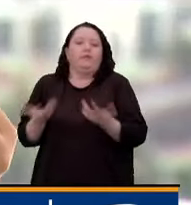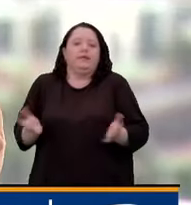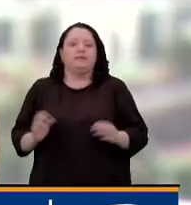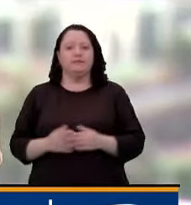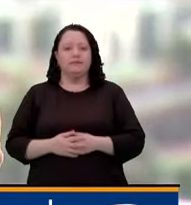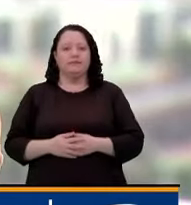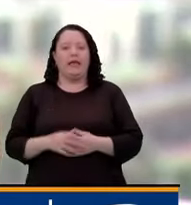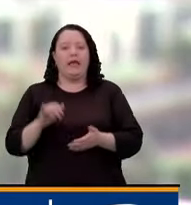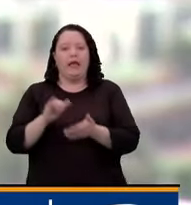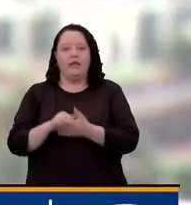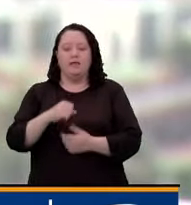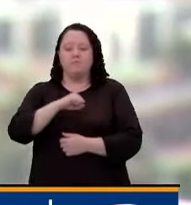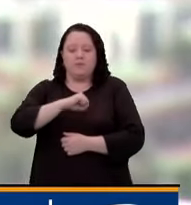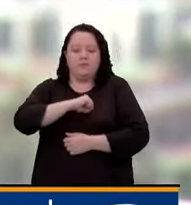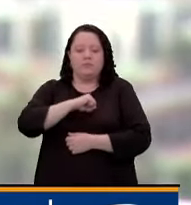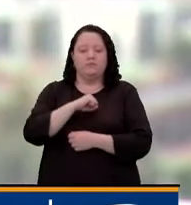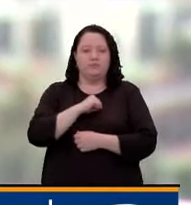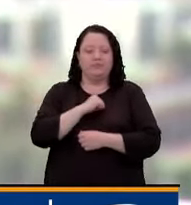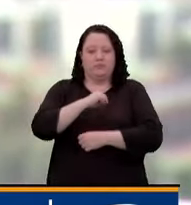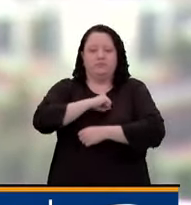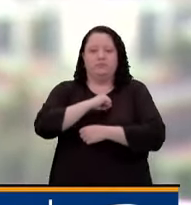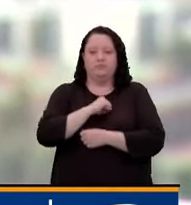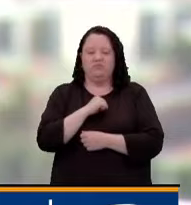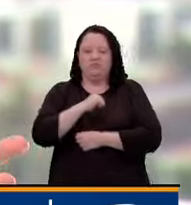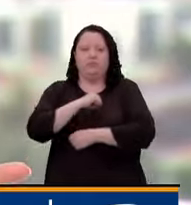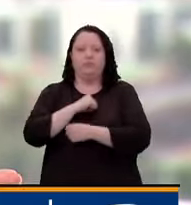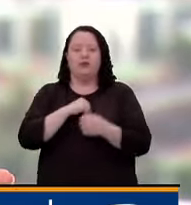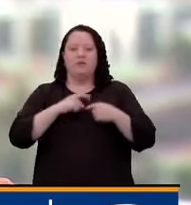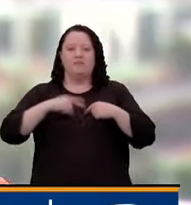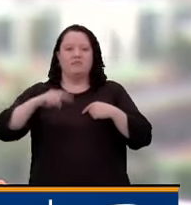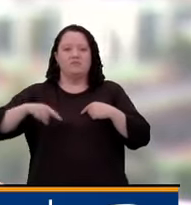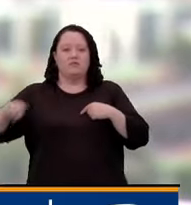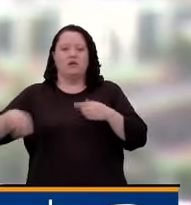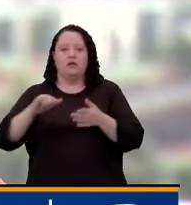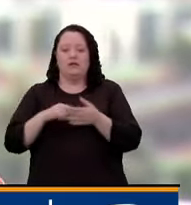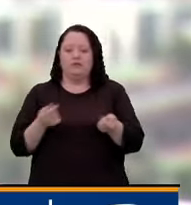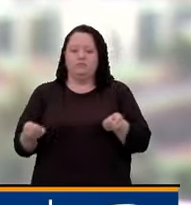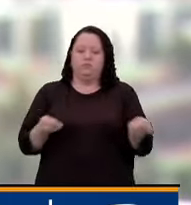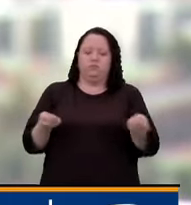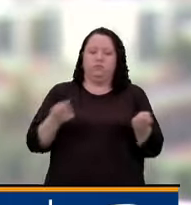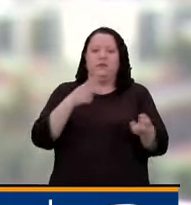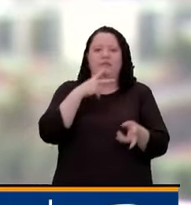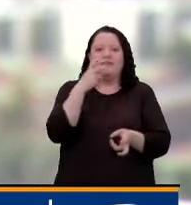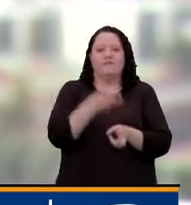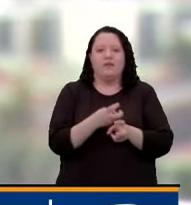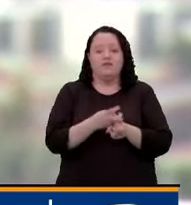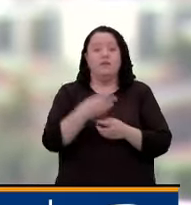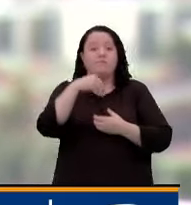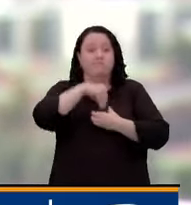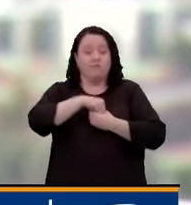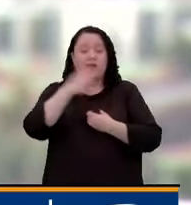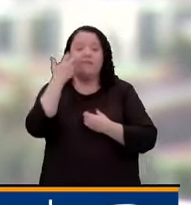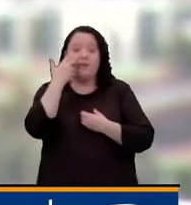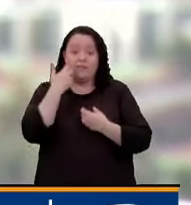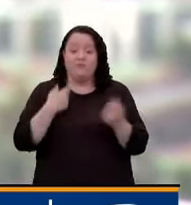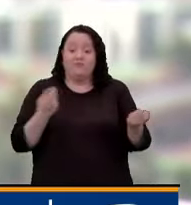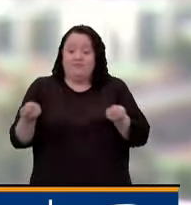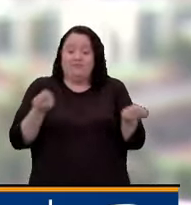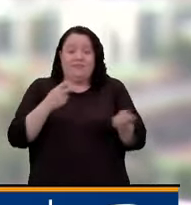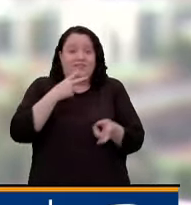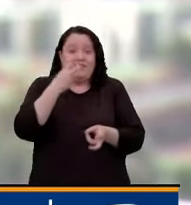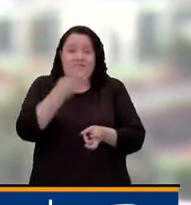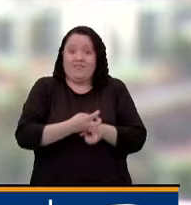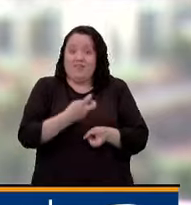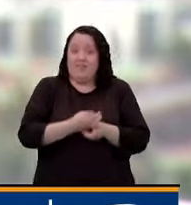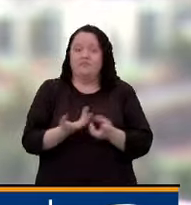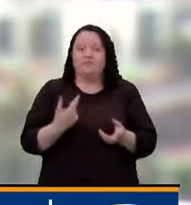Generan arritmias o llegan con arritmias que son complejas de manejar. Son enfermedades complejas de manejar y que van a requerir